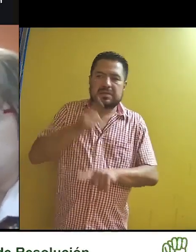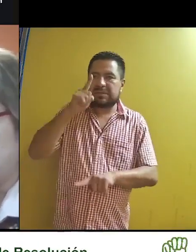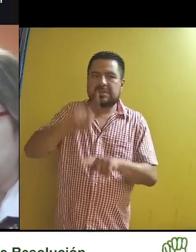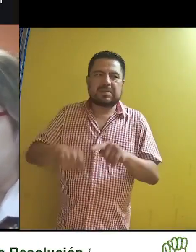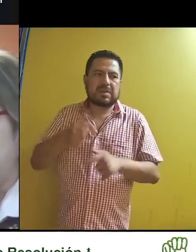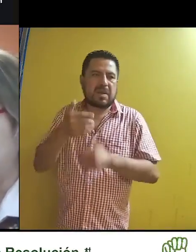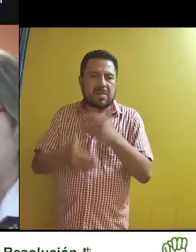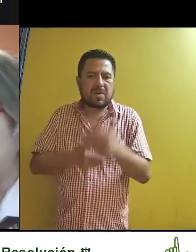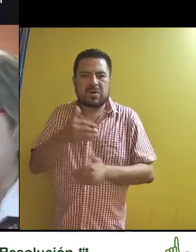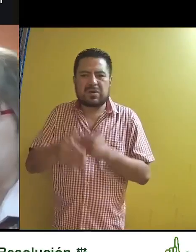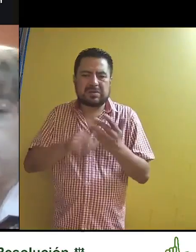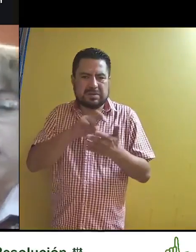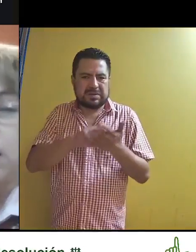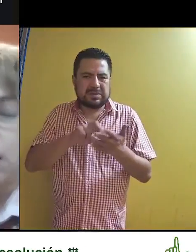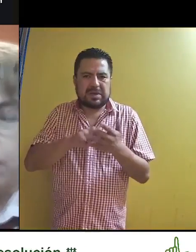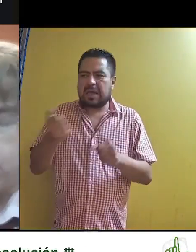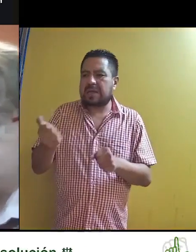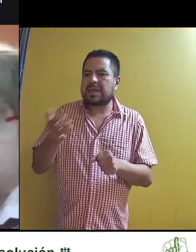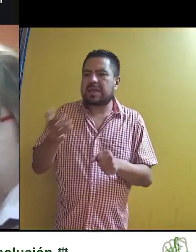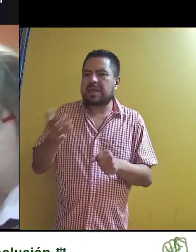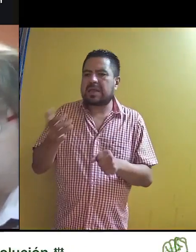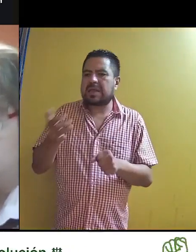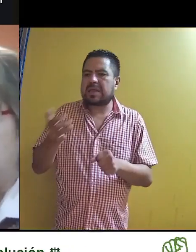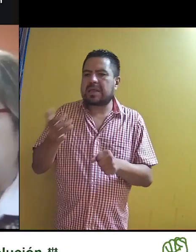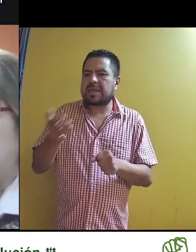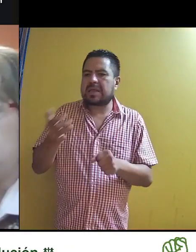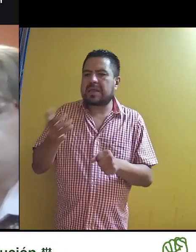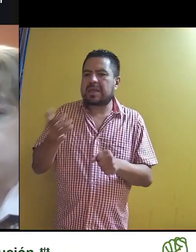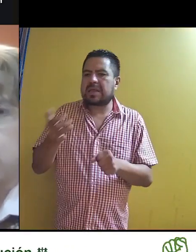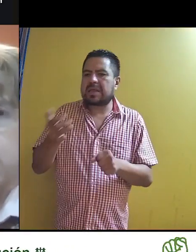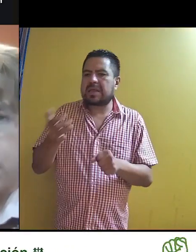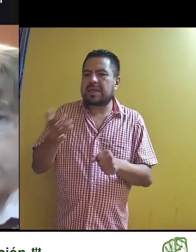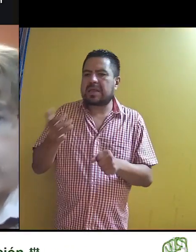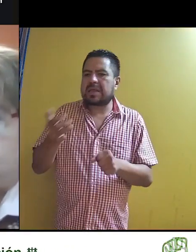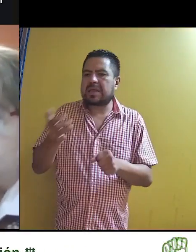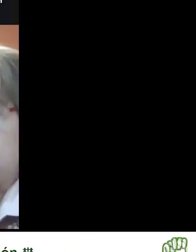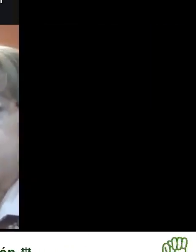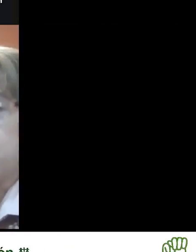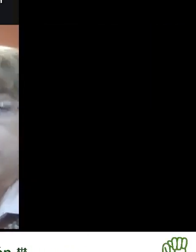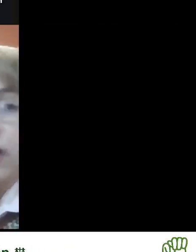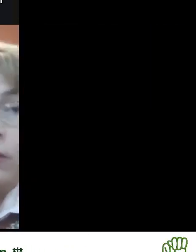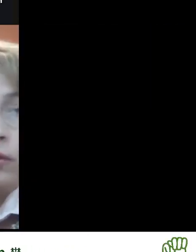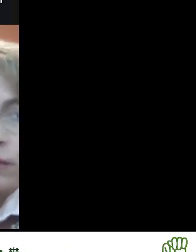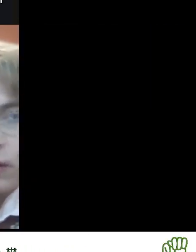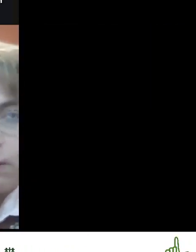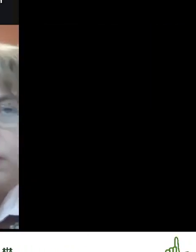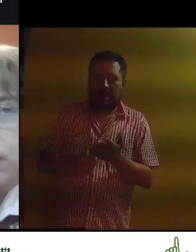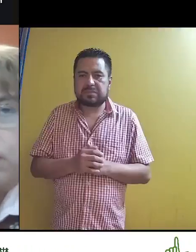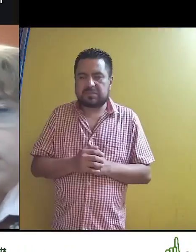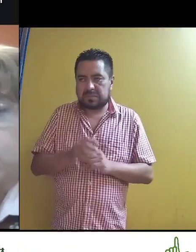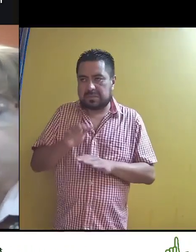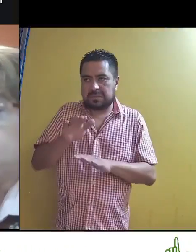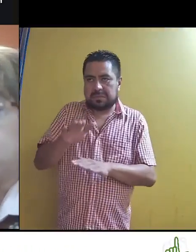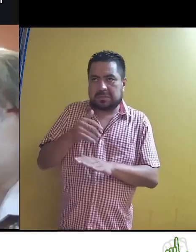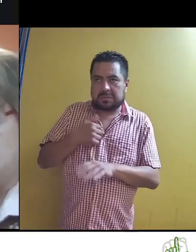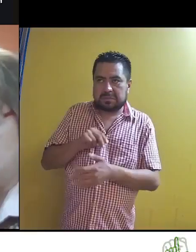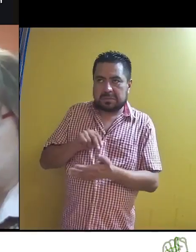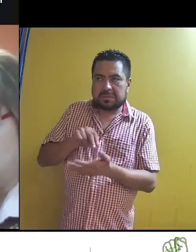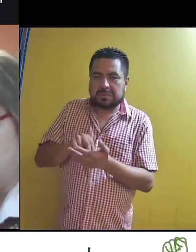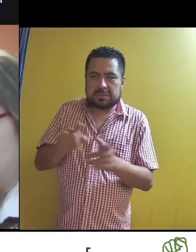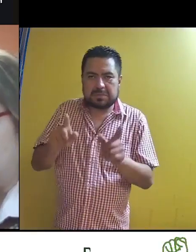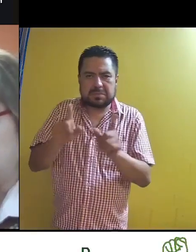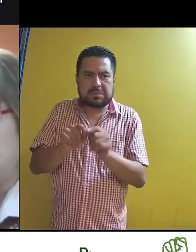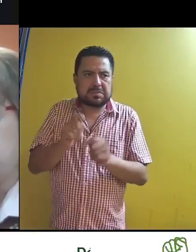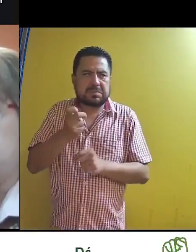procedimiento de rectificación administrativa por parte del registro civil. No nos pronunciamos sobre ese procedimiento,